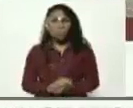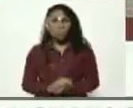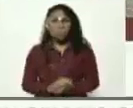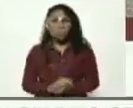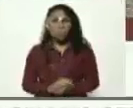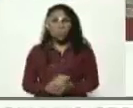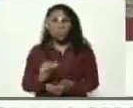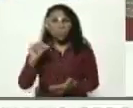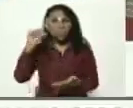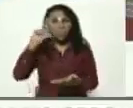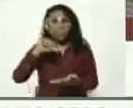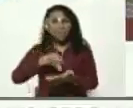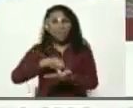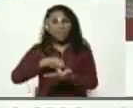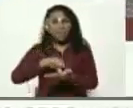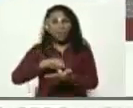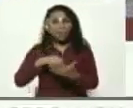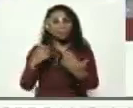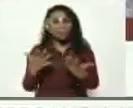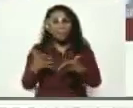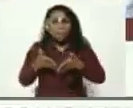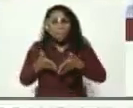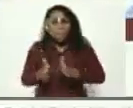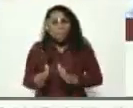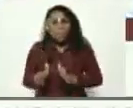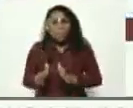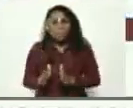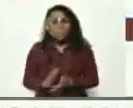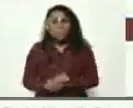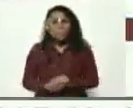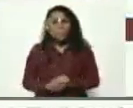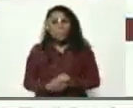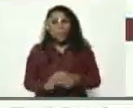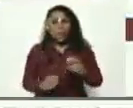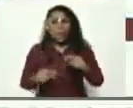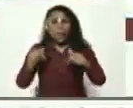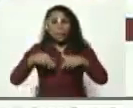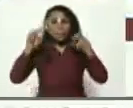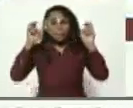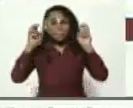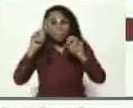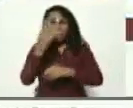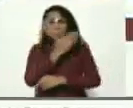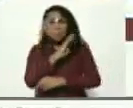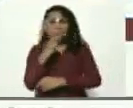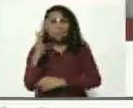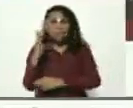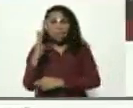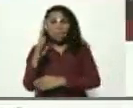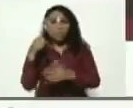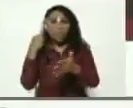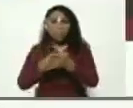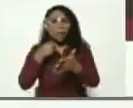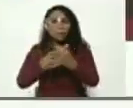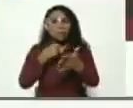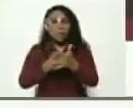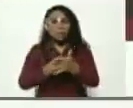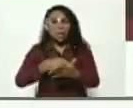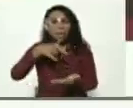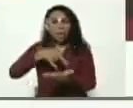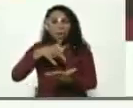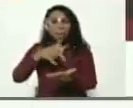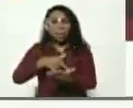un centro que nació en vísperas del bicentenario de la batalla de